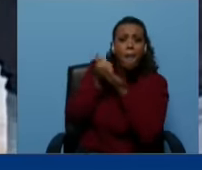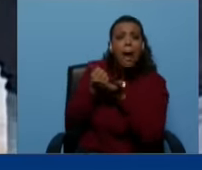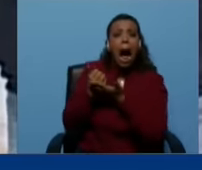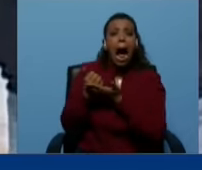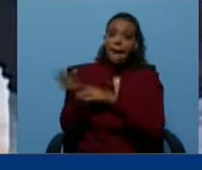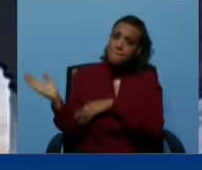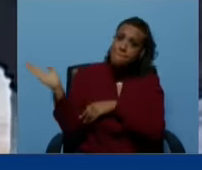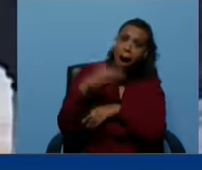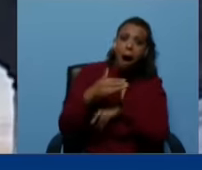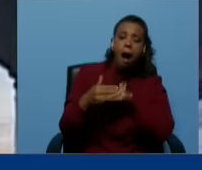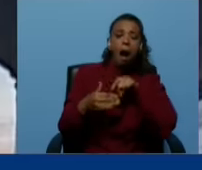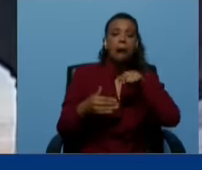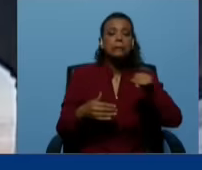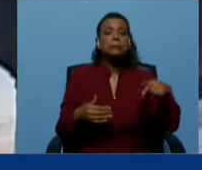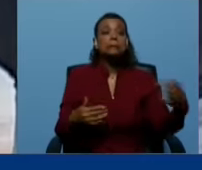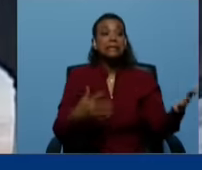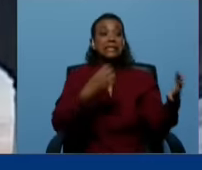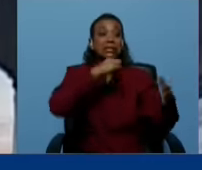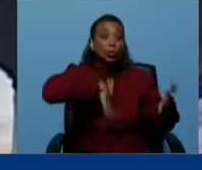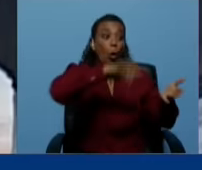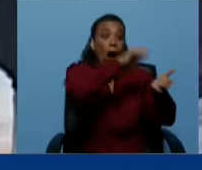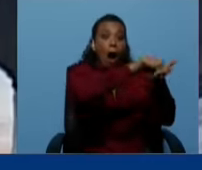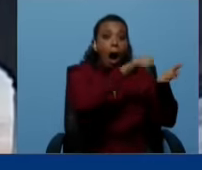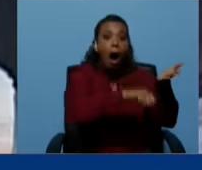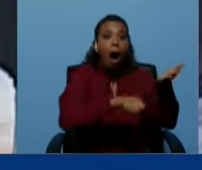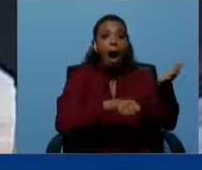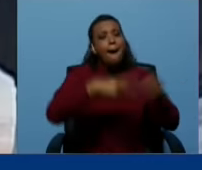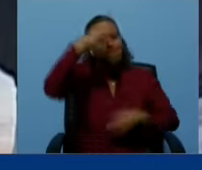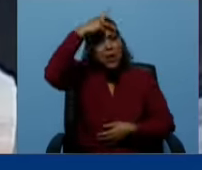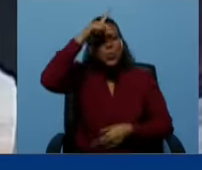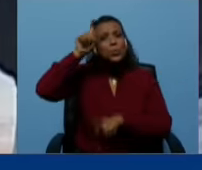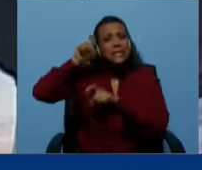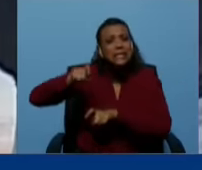pasa por aquí, el Perú te necesita.